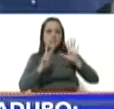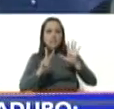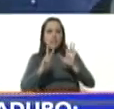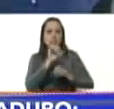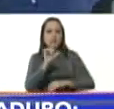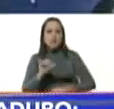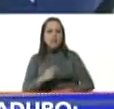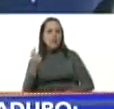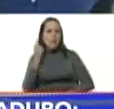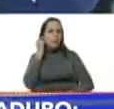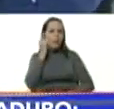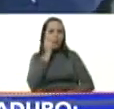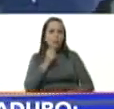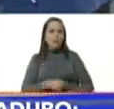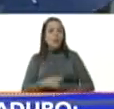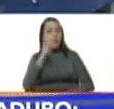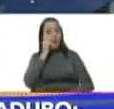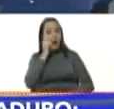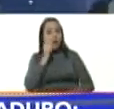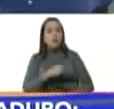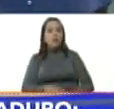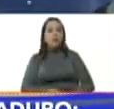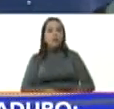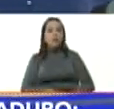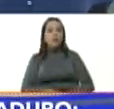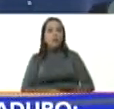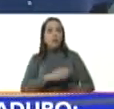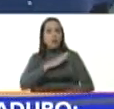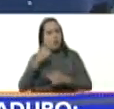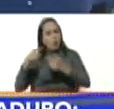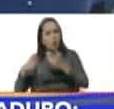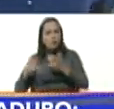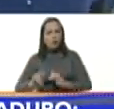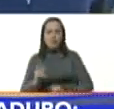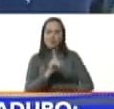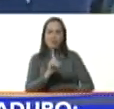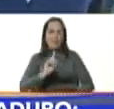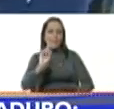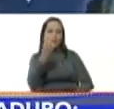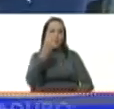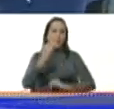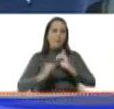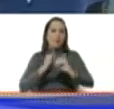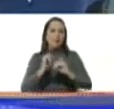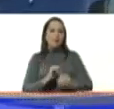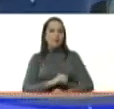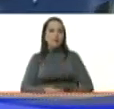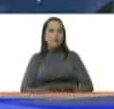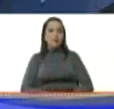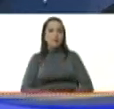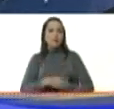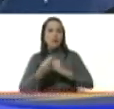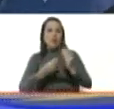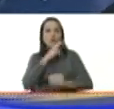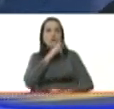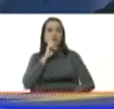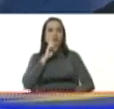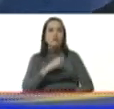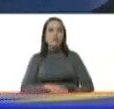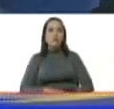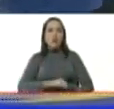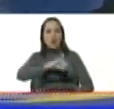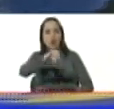o hembra? Varón. ¿Ya tienes otros niños? No, este es mi primer parto. ¿Cómo se va a llamar?